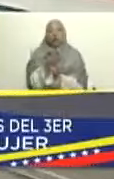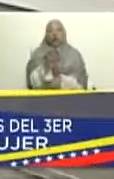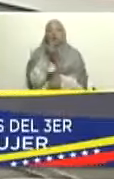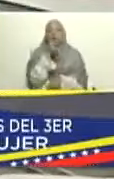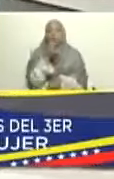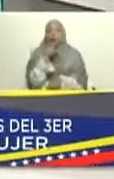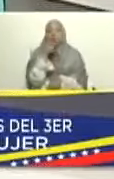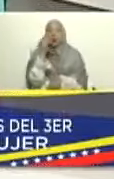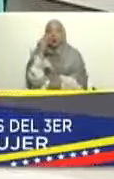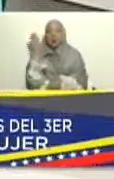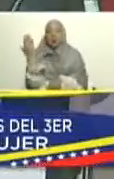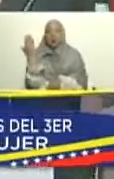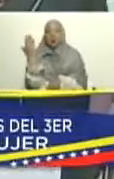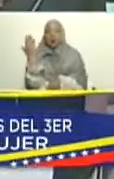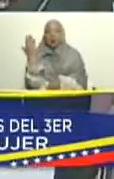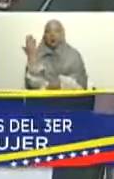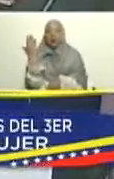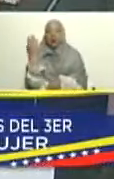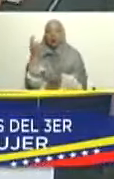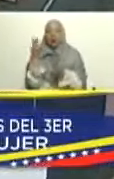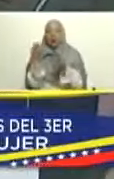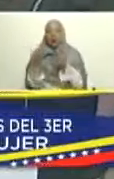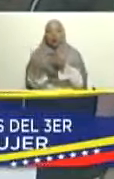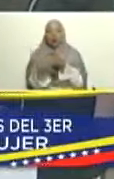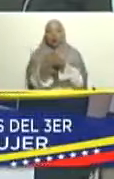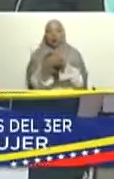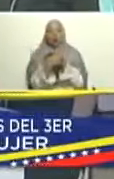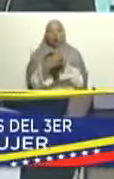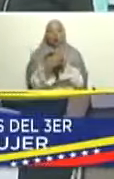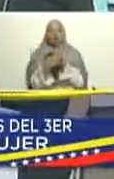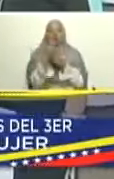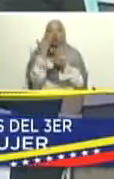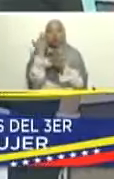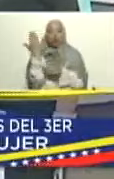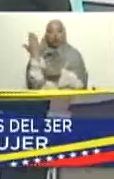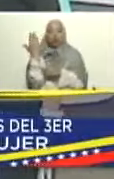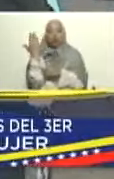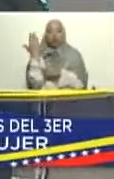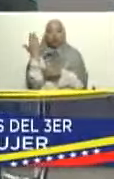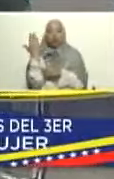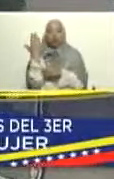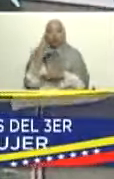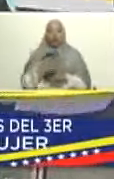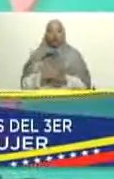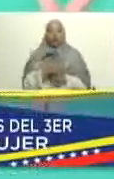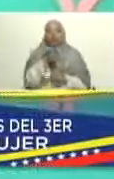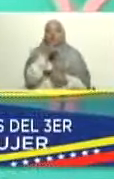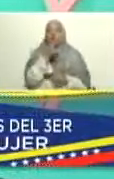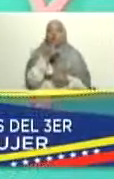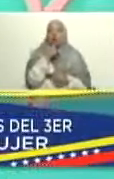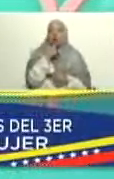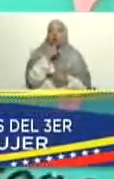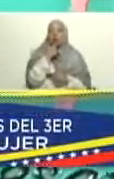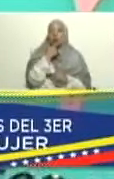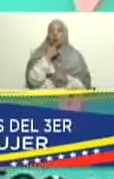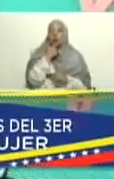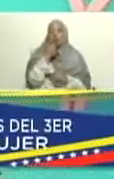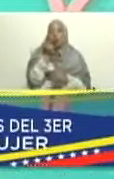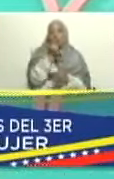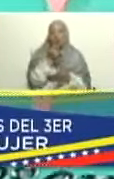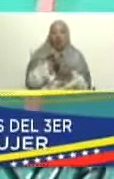belleza. ¿Este es tu logotipo? Ese es mi logotipo. Mira el logotipo, bello, bien